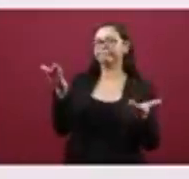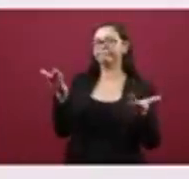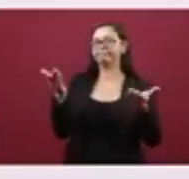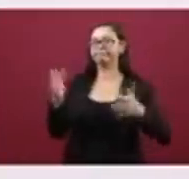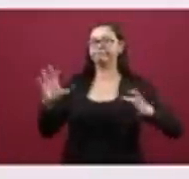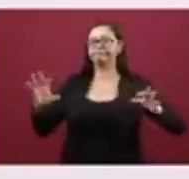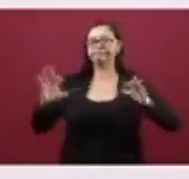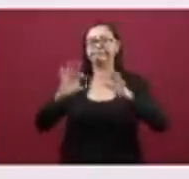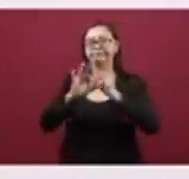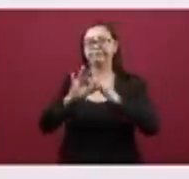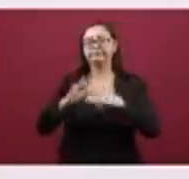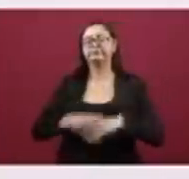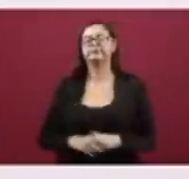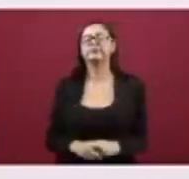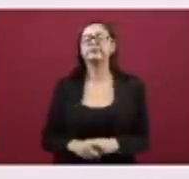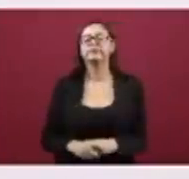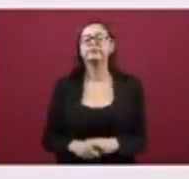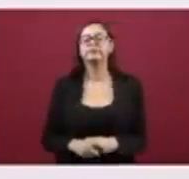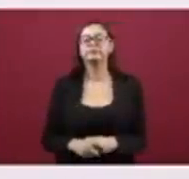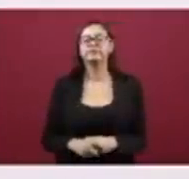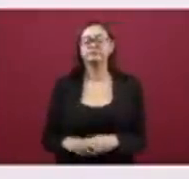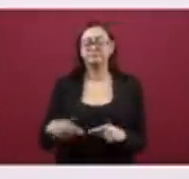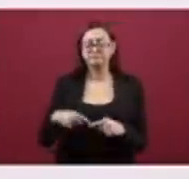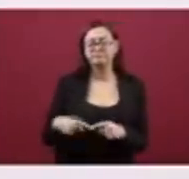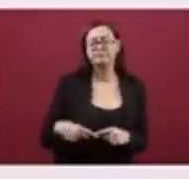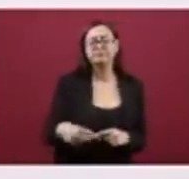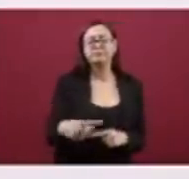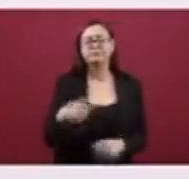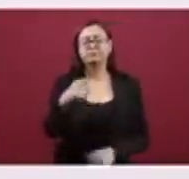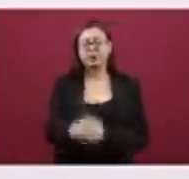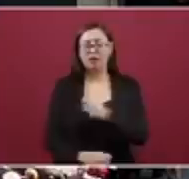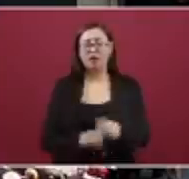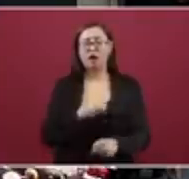este año vamos a reestructurar